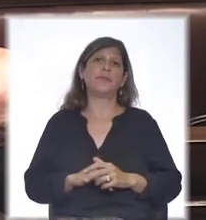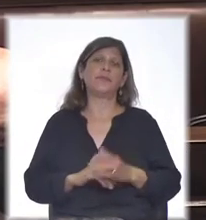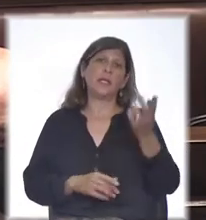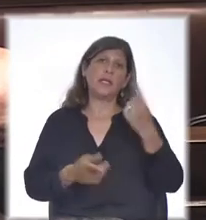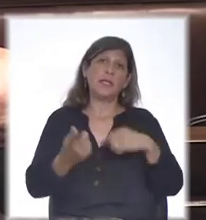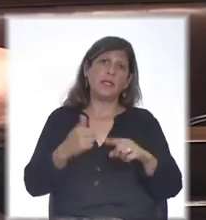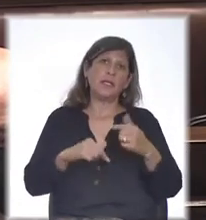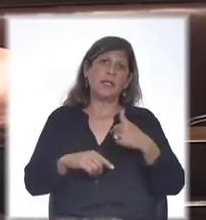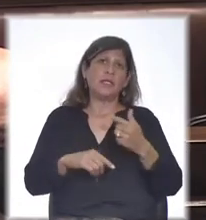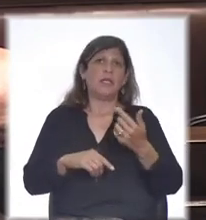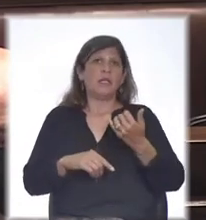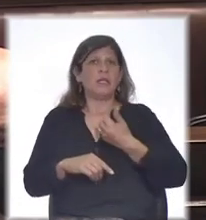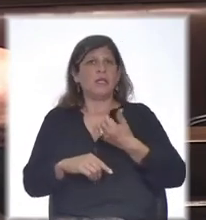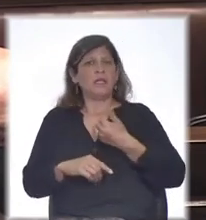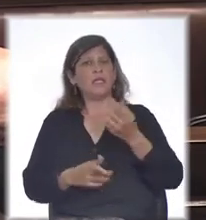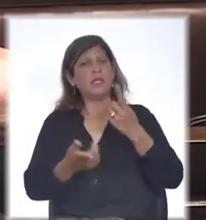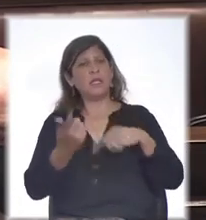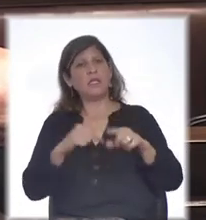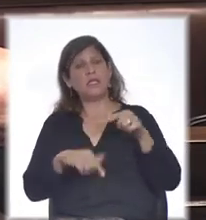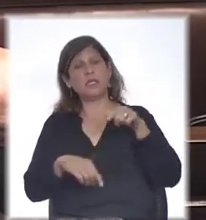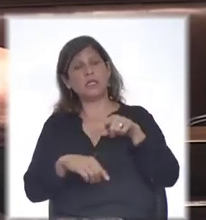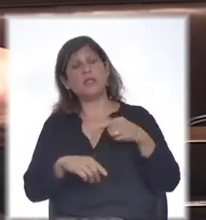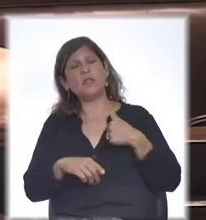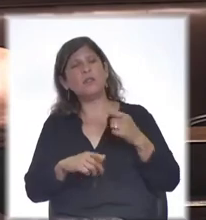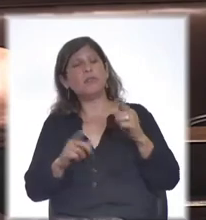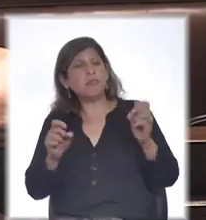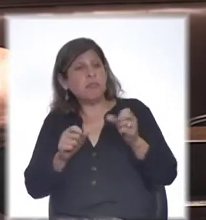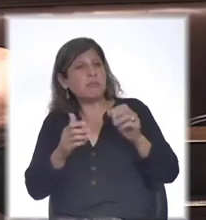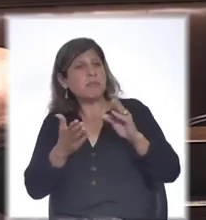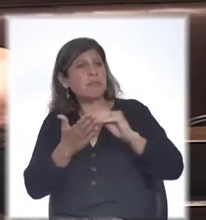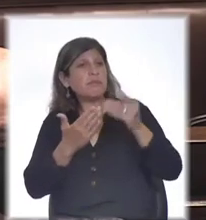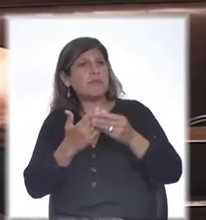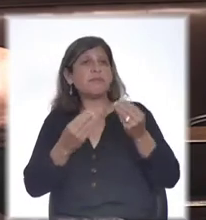Pero, ¿cómo fue la elaboración del proyecto y qué se proponía?